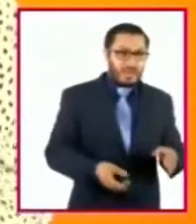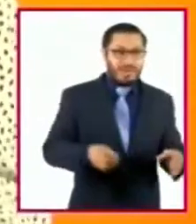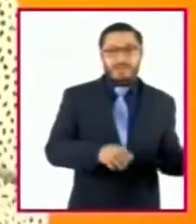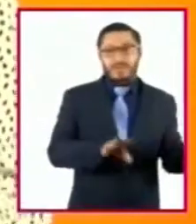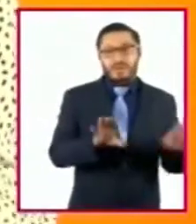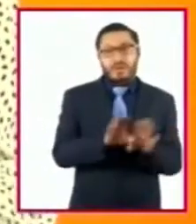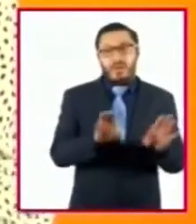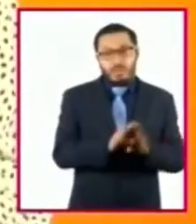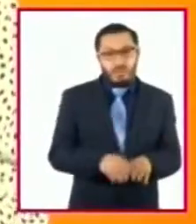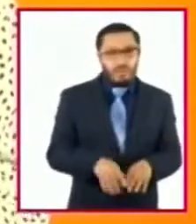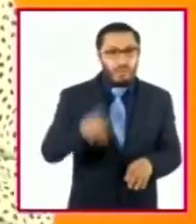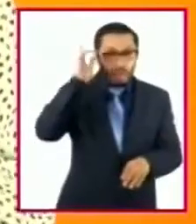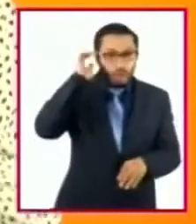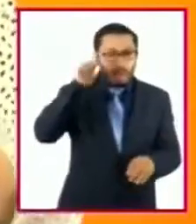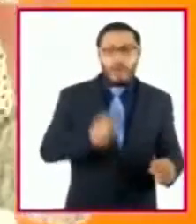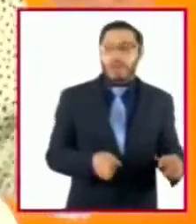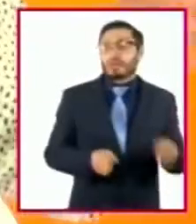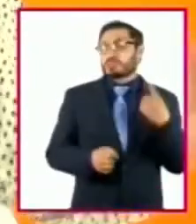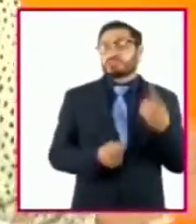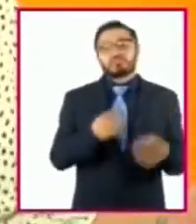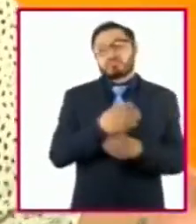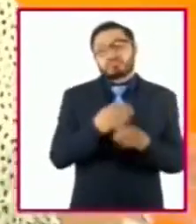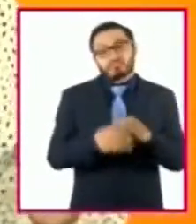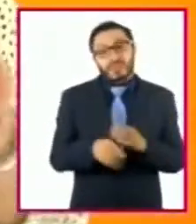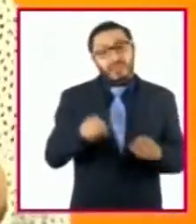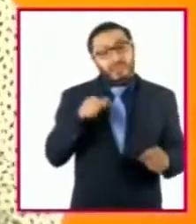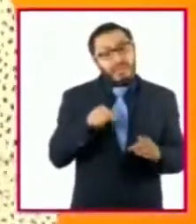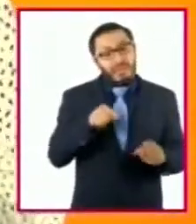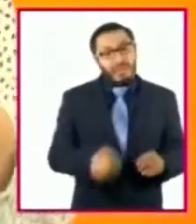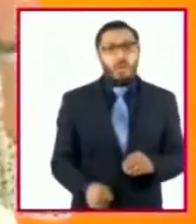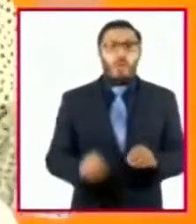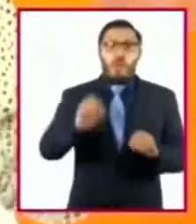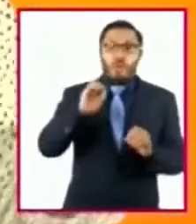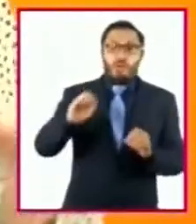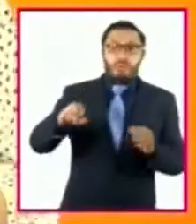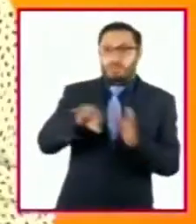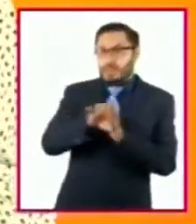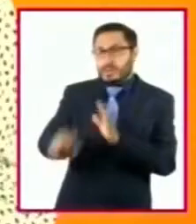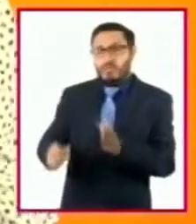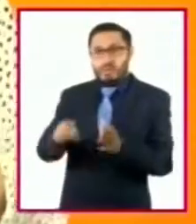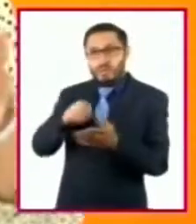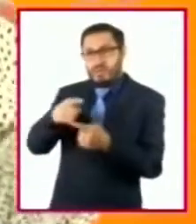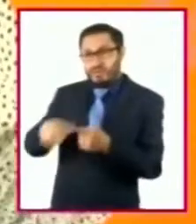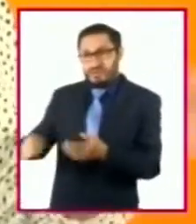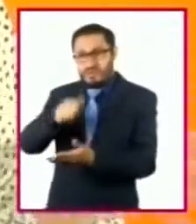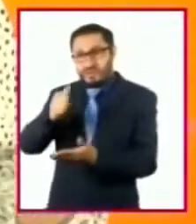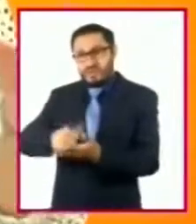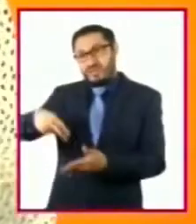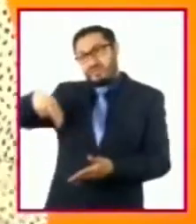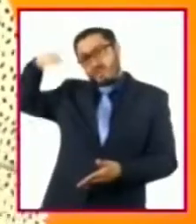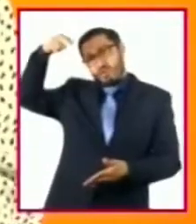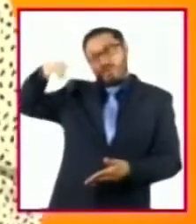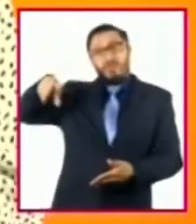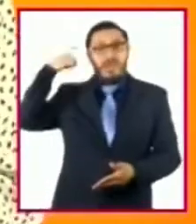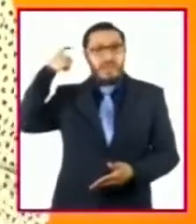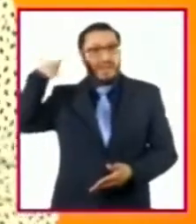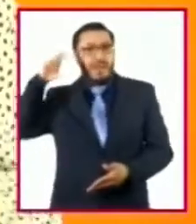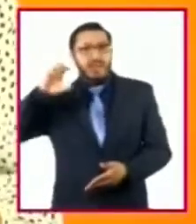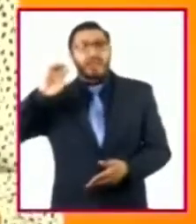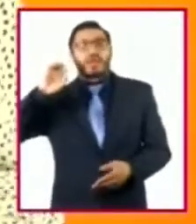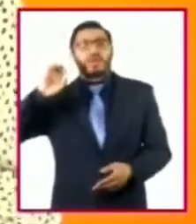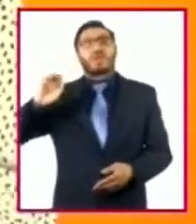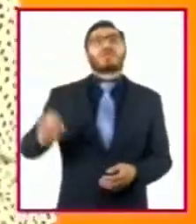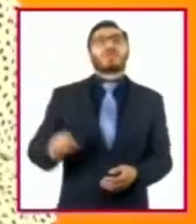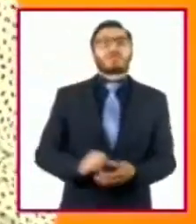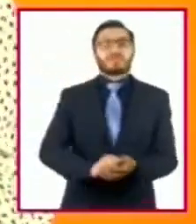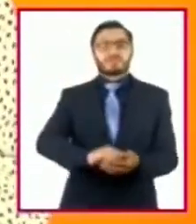cosas de ellos que un adolescente que ha crecido en otra ciudad, ¿no? Puede ser en el norte, en Querétaro, en Chiapas, en Sonora,